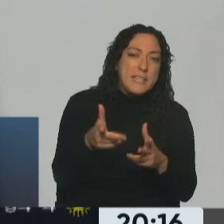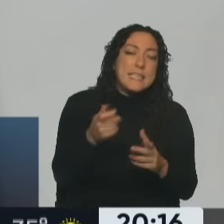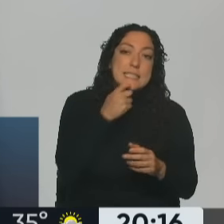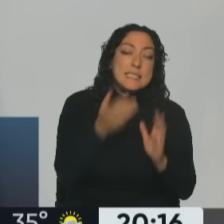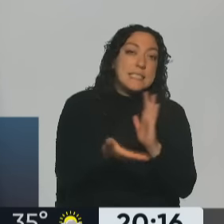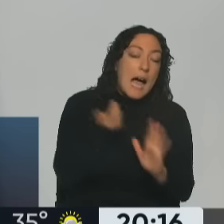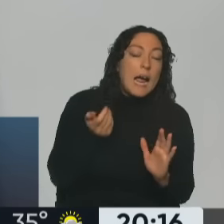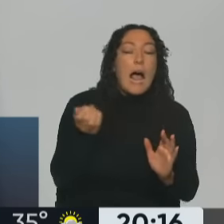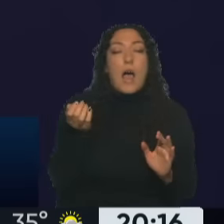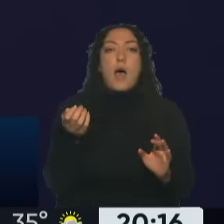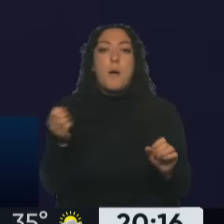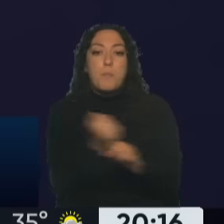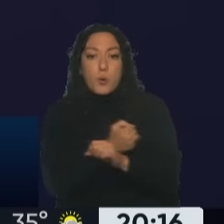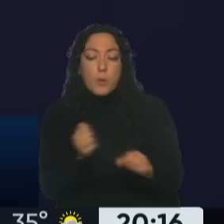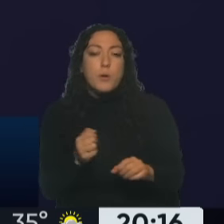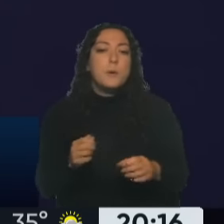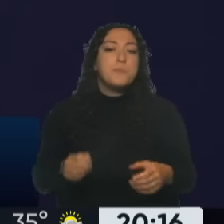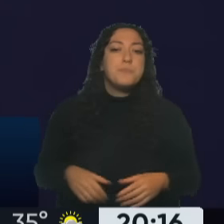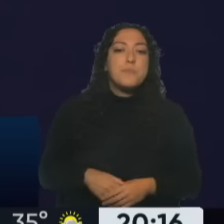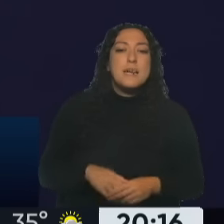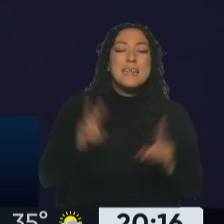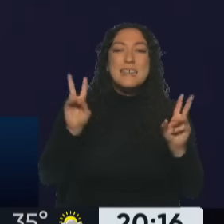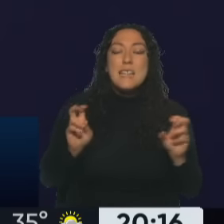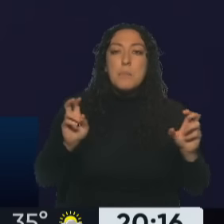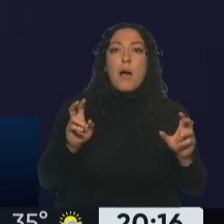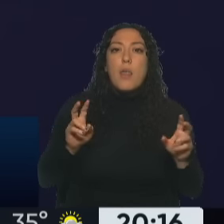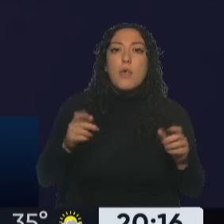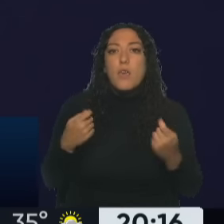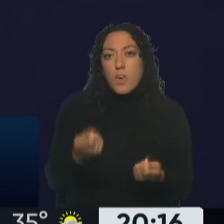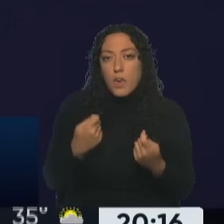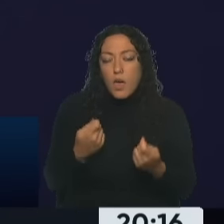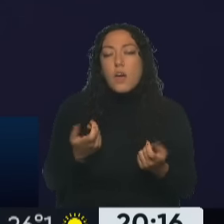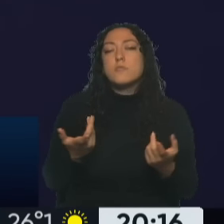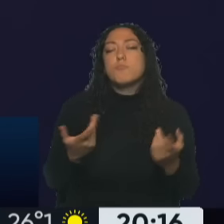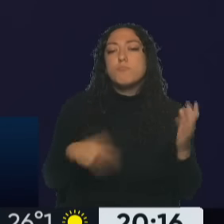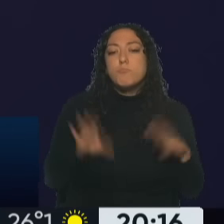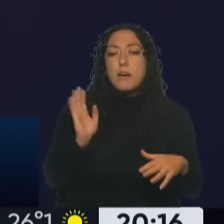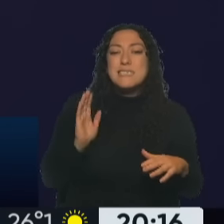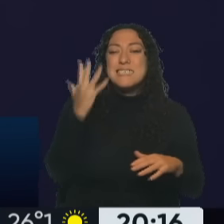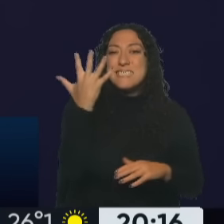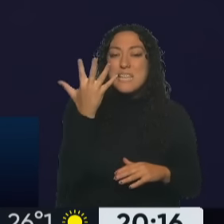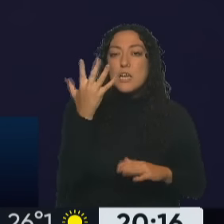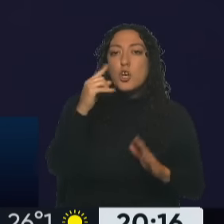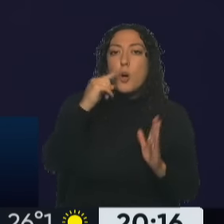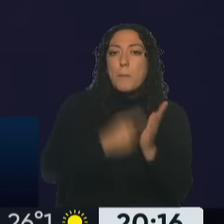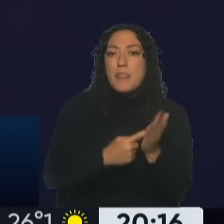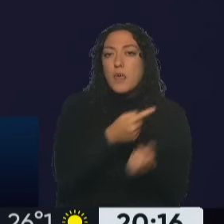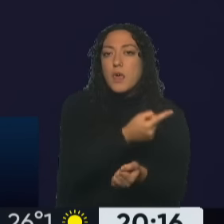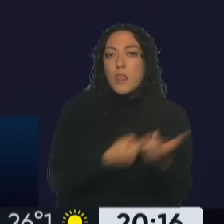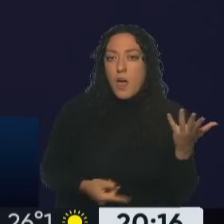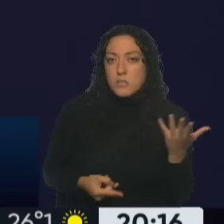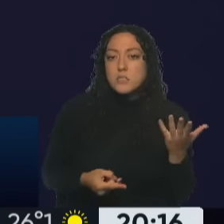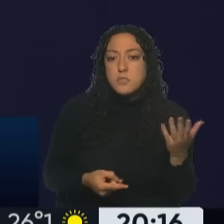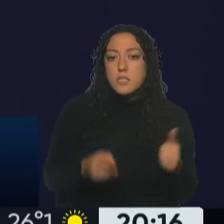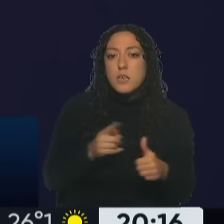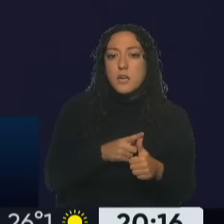que tienen disidencias el paquete fiscal son es el paquete esencialmente de estas cinco medidas que eran que son